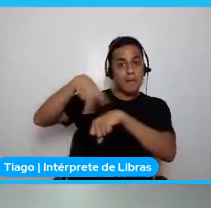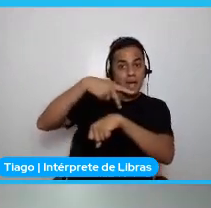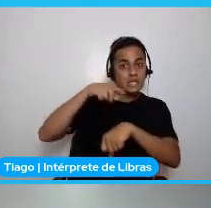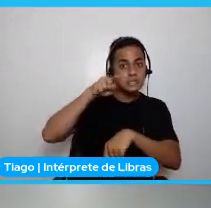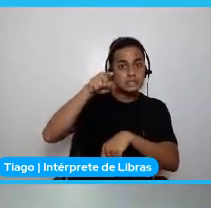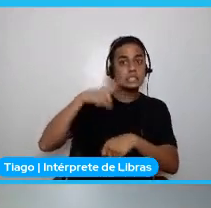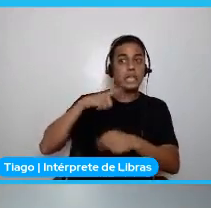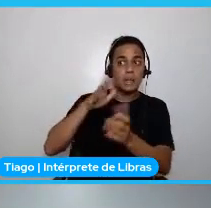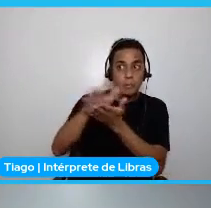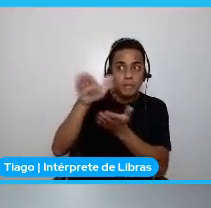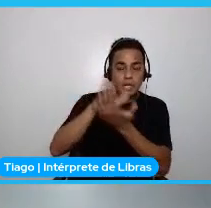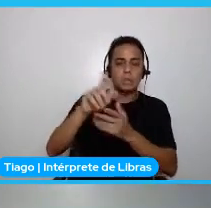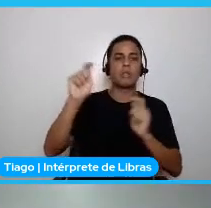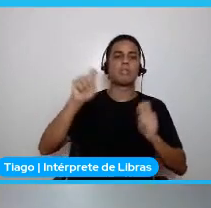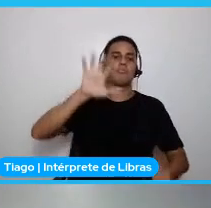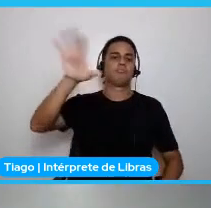publican.